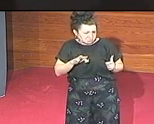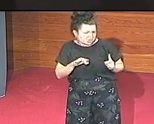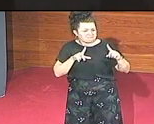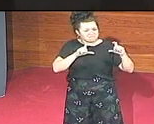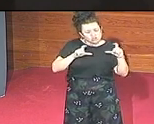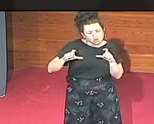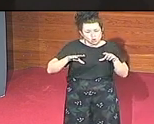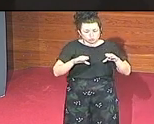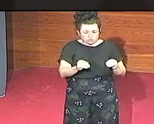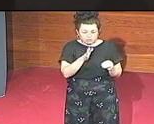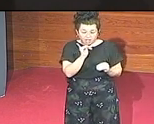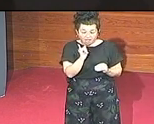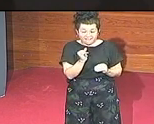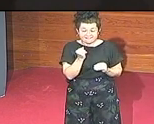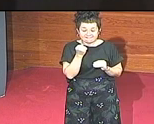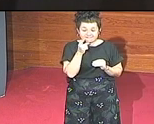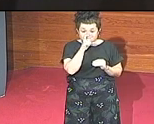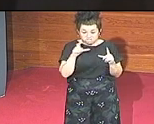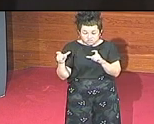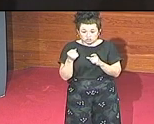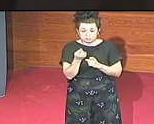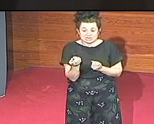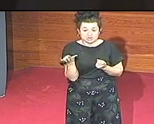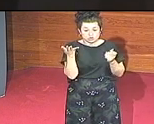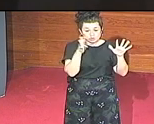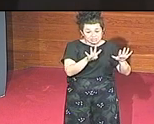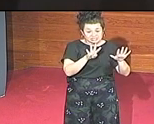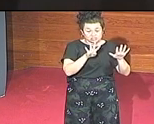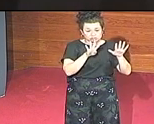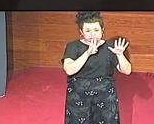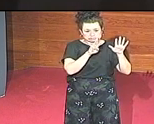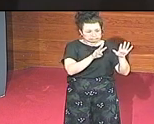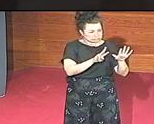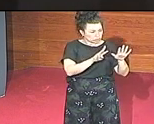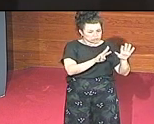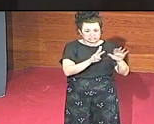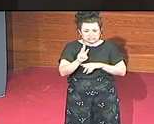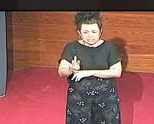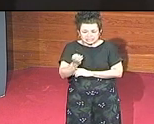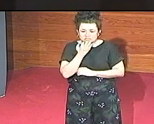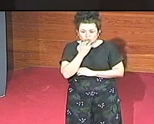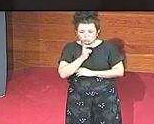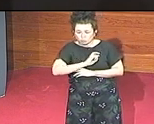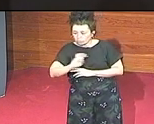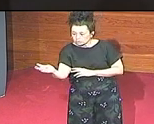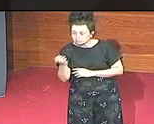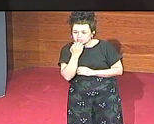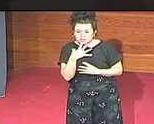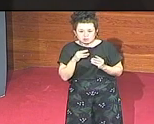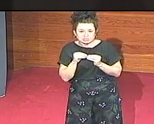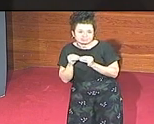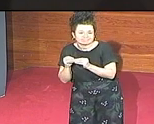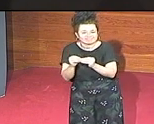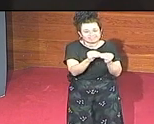de 1993 y de 2018 que podía haber sacado pero quedaba como más armónico si se hacía todo dibujo